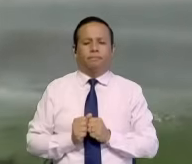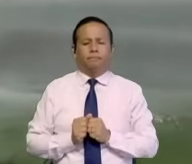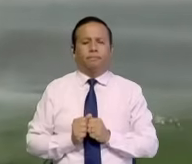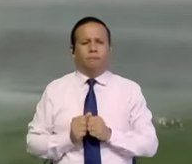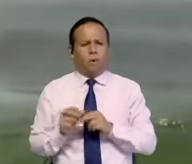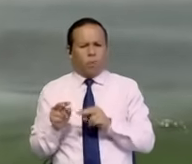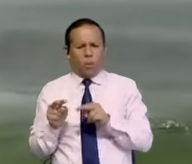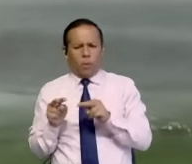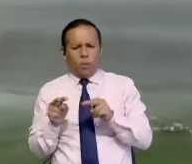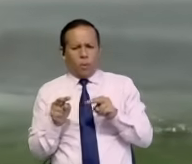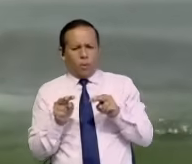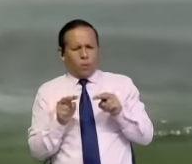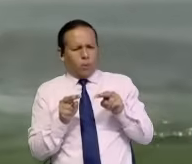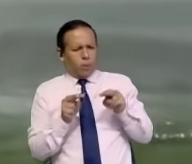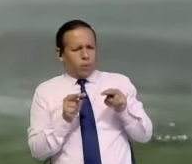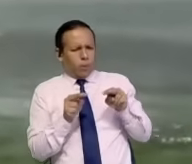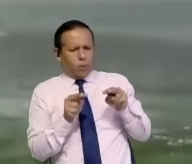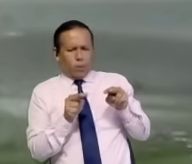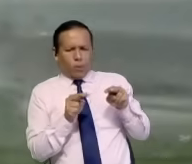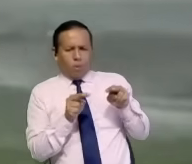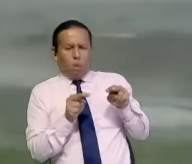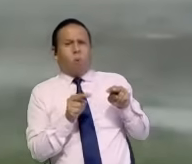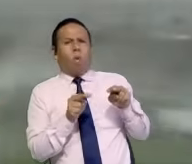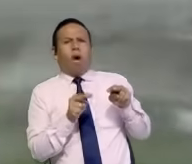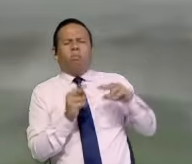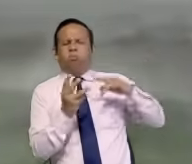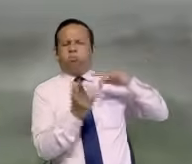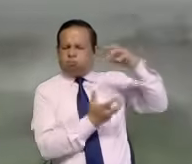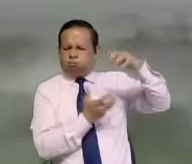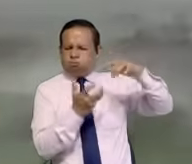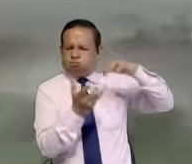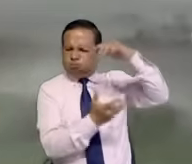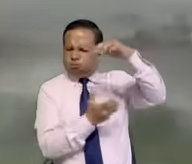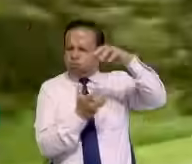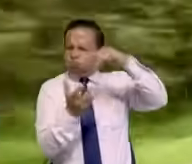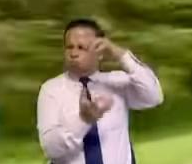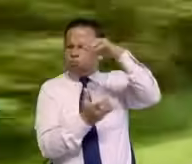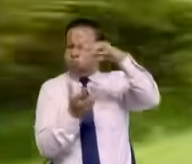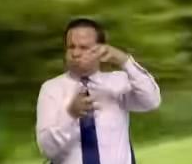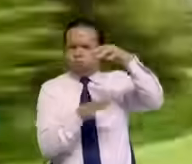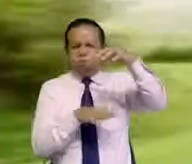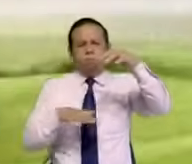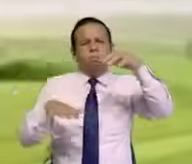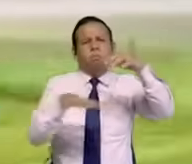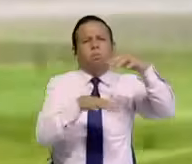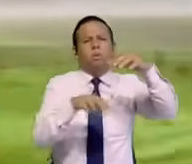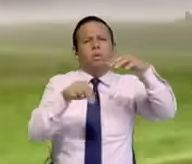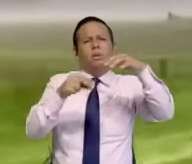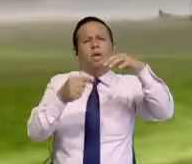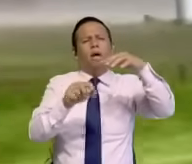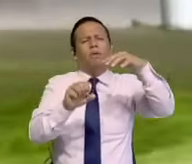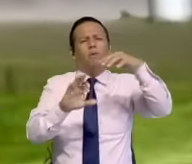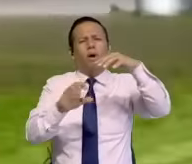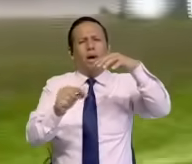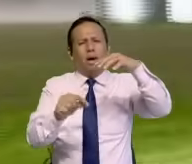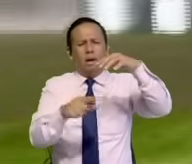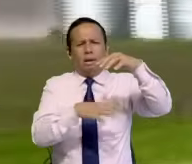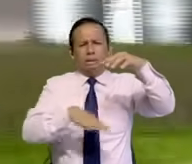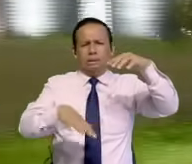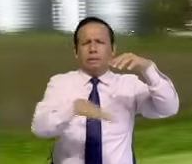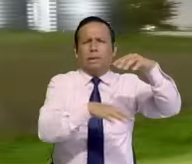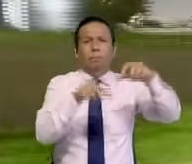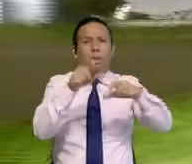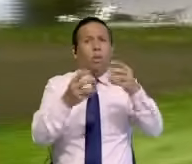Estas son las impresionantes imágenes del tornado mientras arrasaba la localidad de Greenfield, en Iowa, causando la muerte de varias